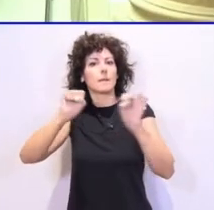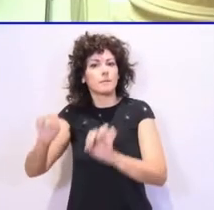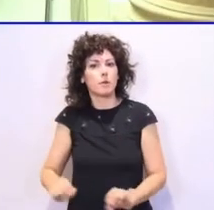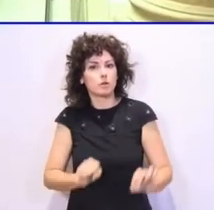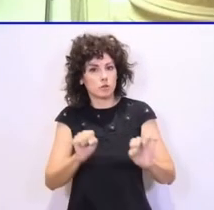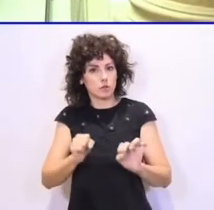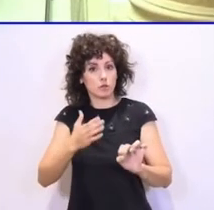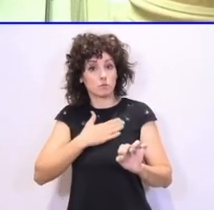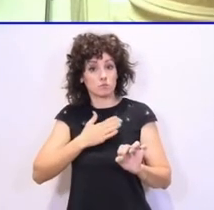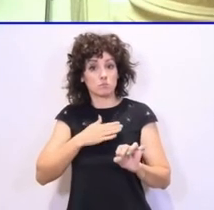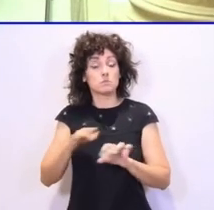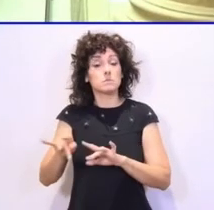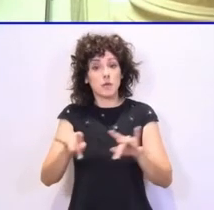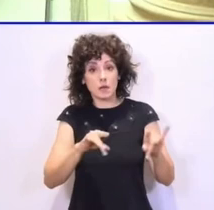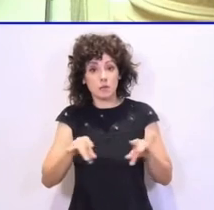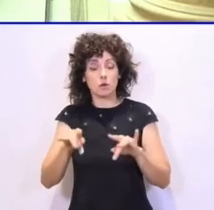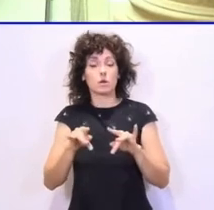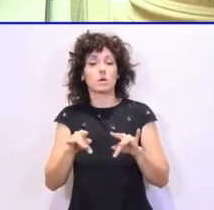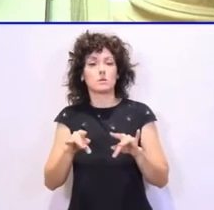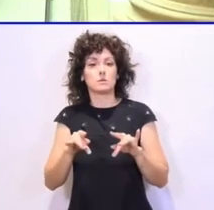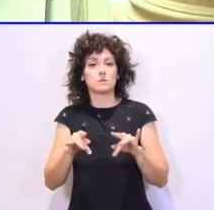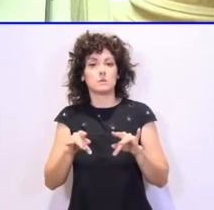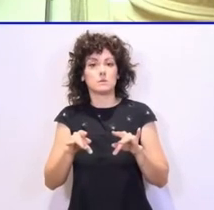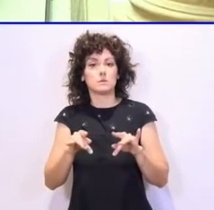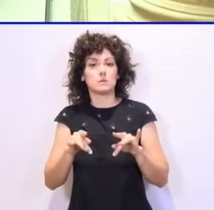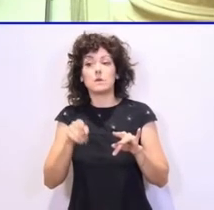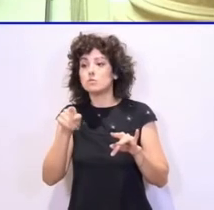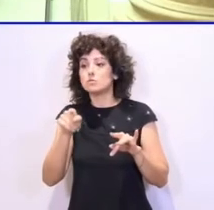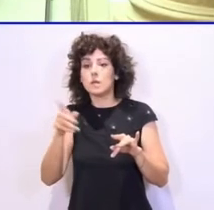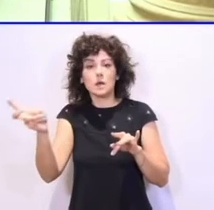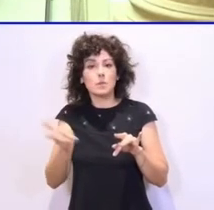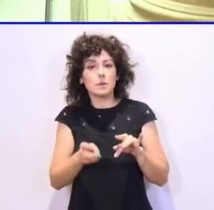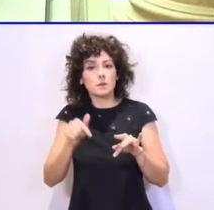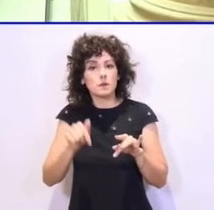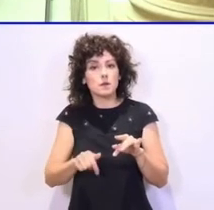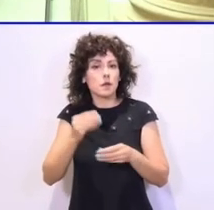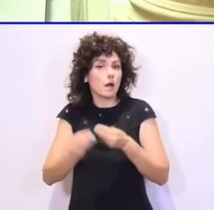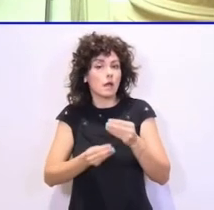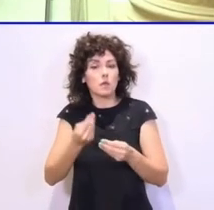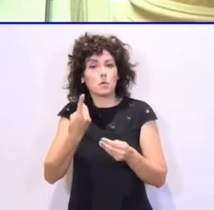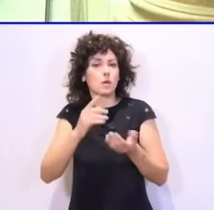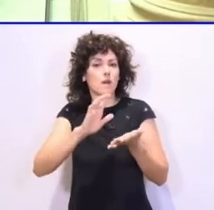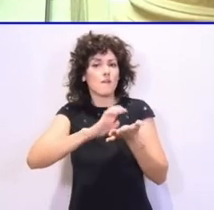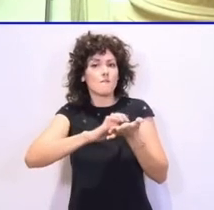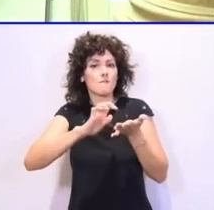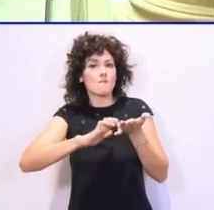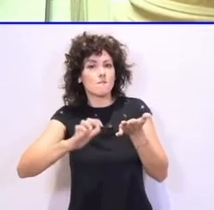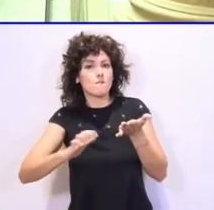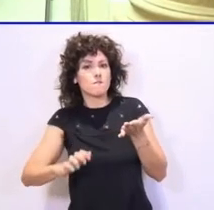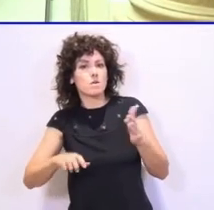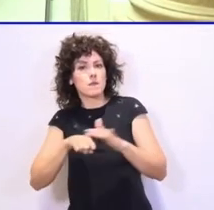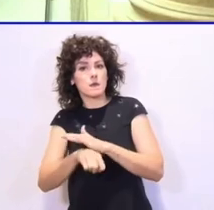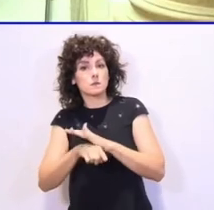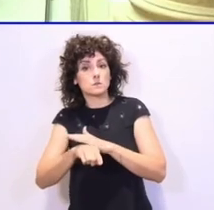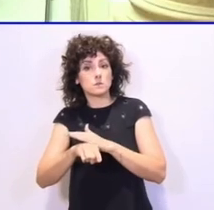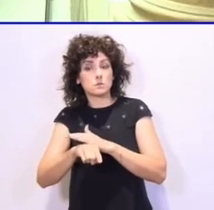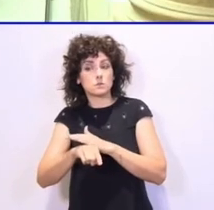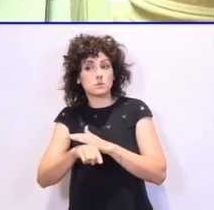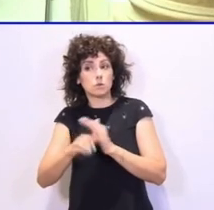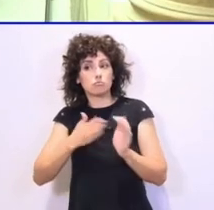nuestro territorio y usted ha venido aquí a hacer un informe de gestión no suyo Porque